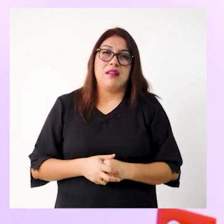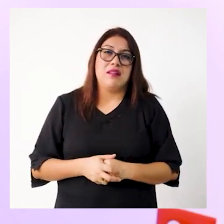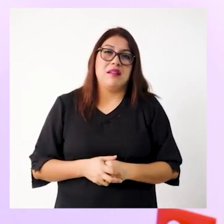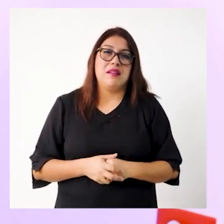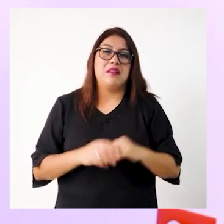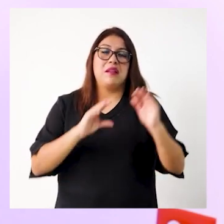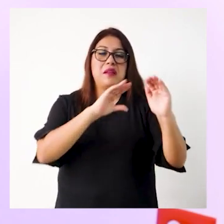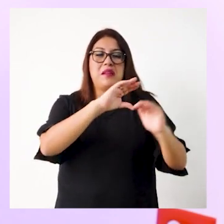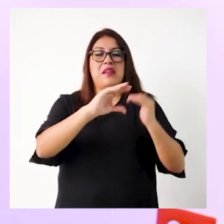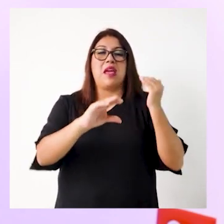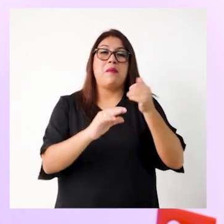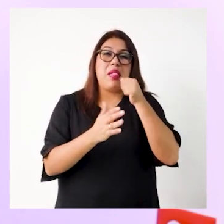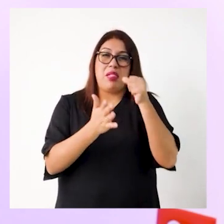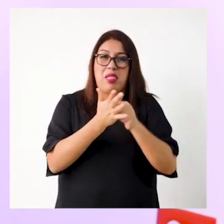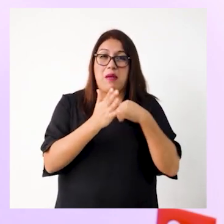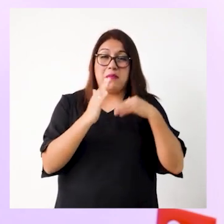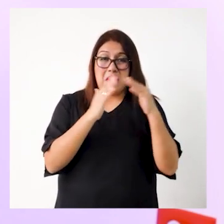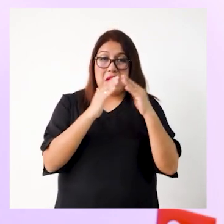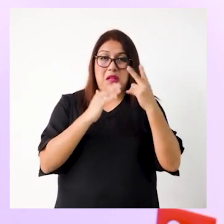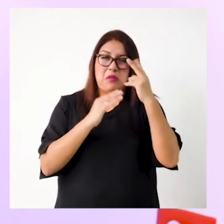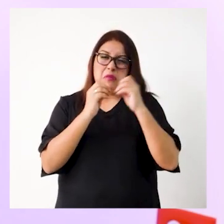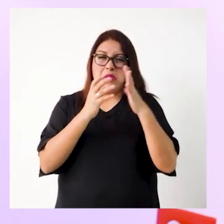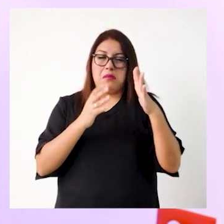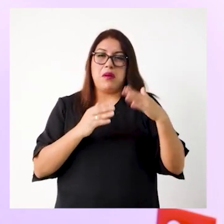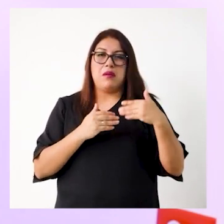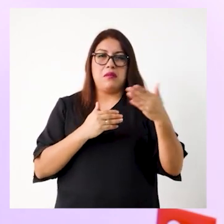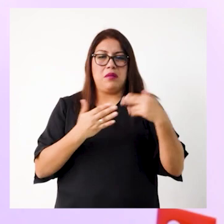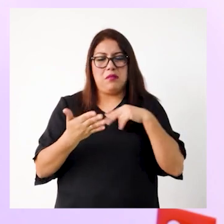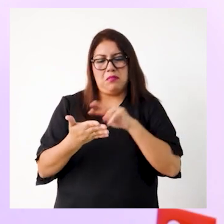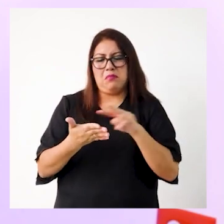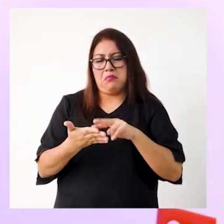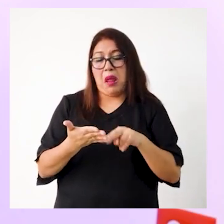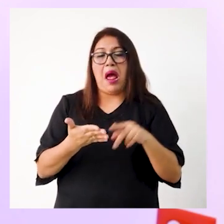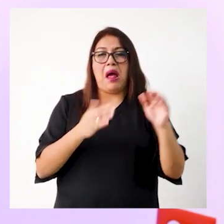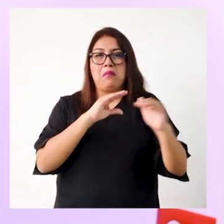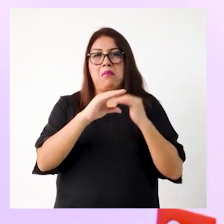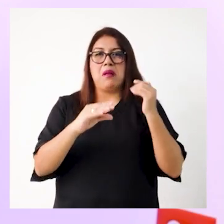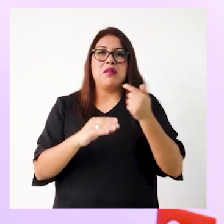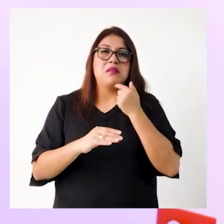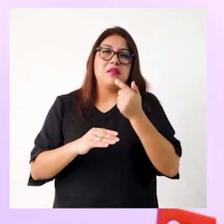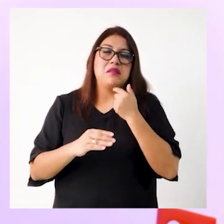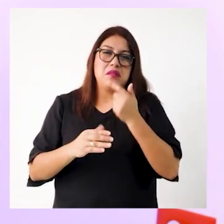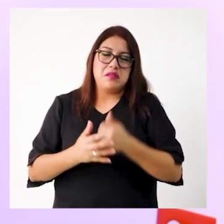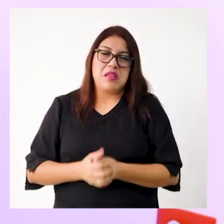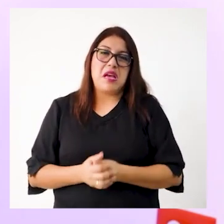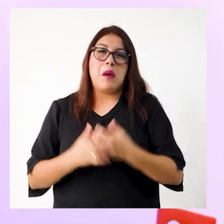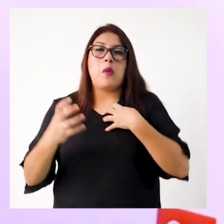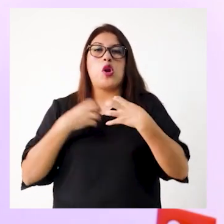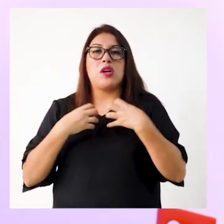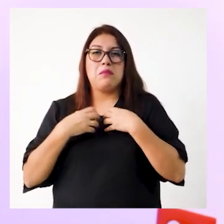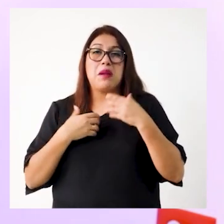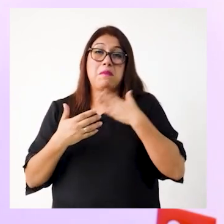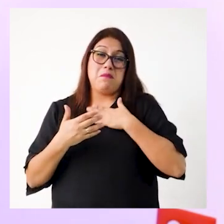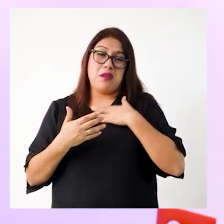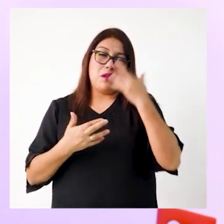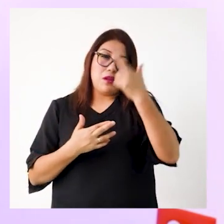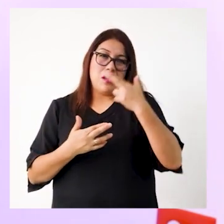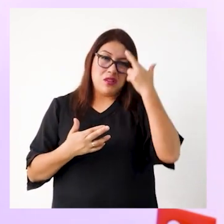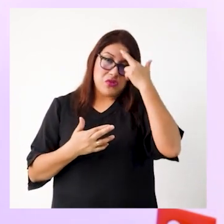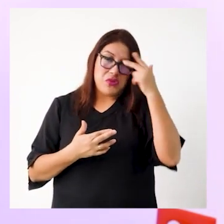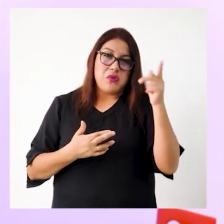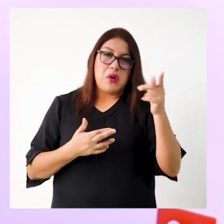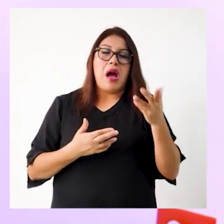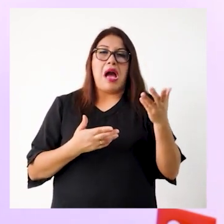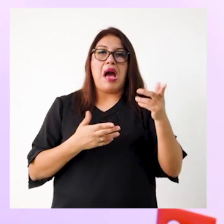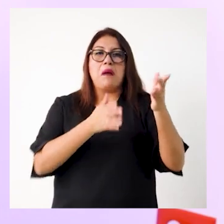después llegó una notificación a mi domicilio en la cual me señalaban que en mérito a mi reclamo habían adoptado nuevos protocolos de seguridad y habían